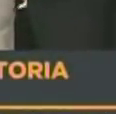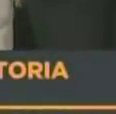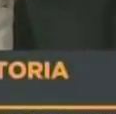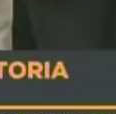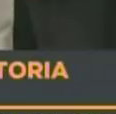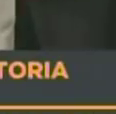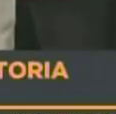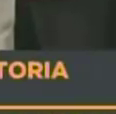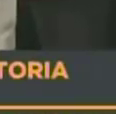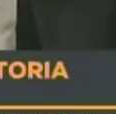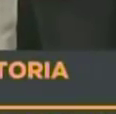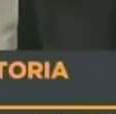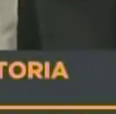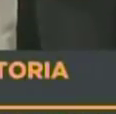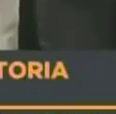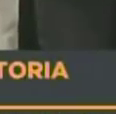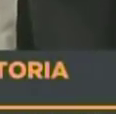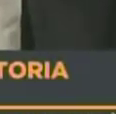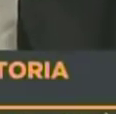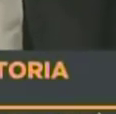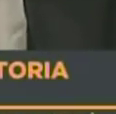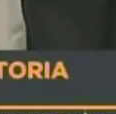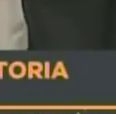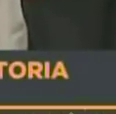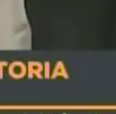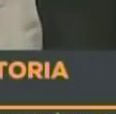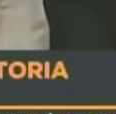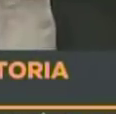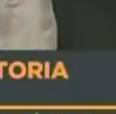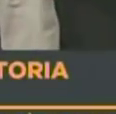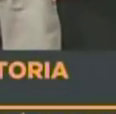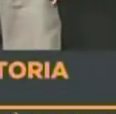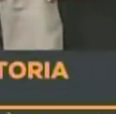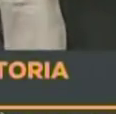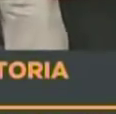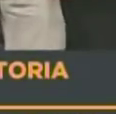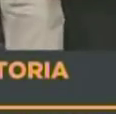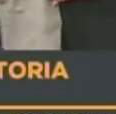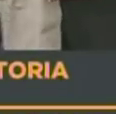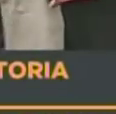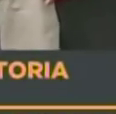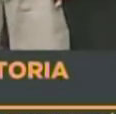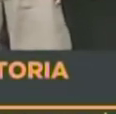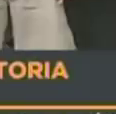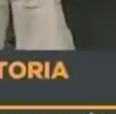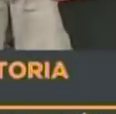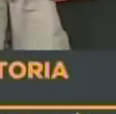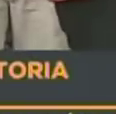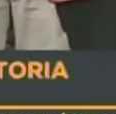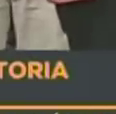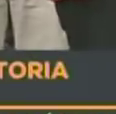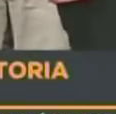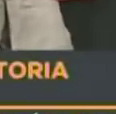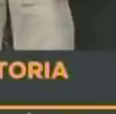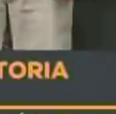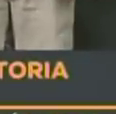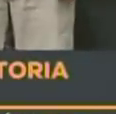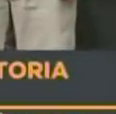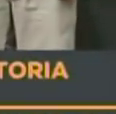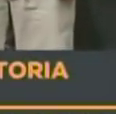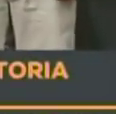ambiente. Supremo y eterno a todo el pueblo venezolano, pueblo